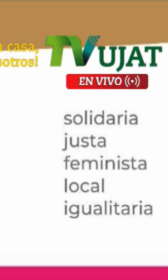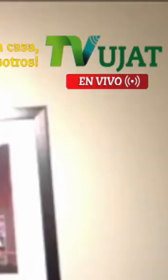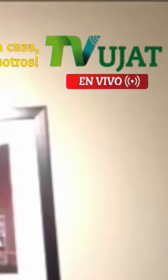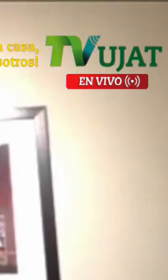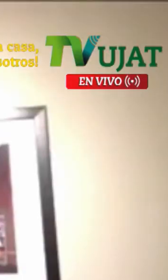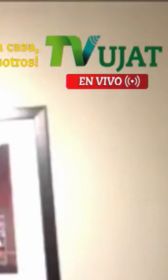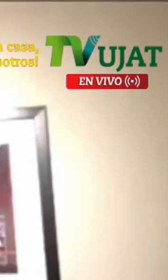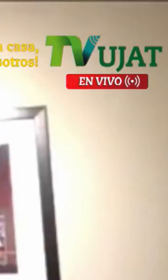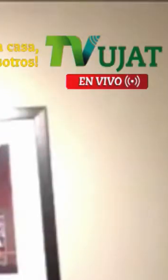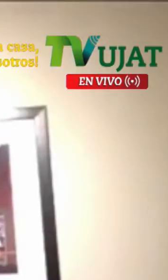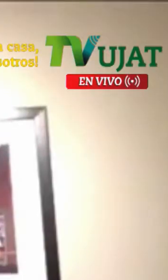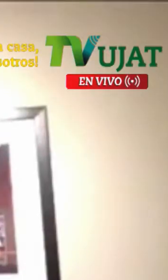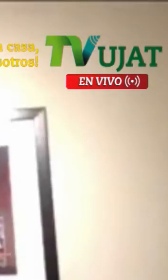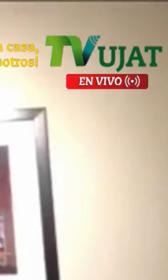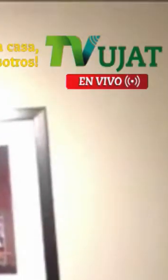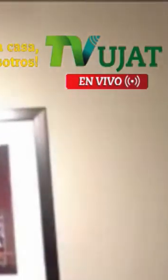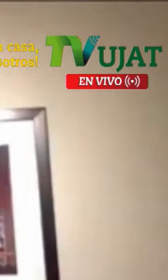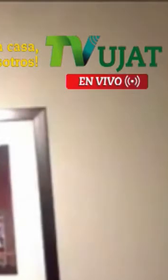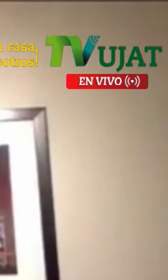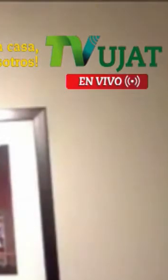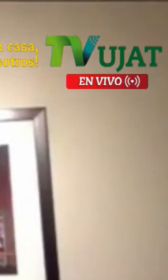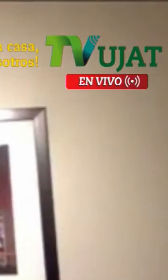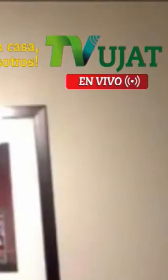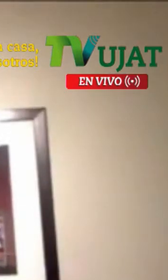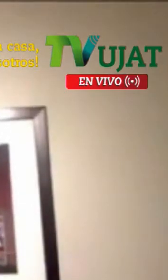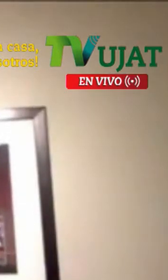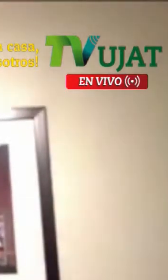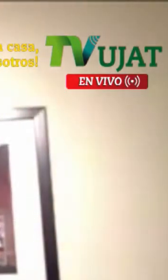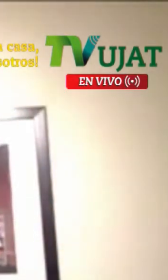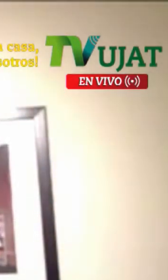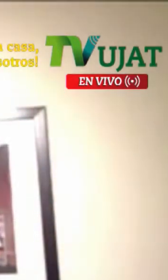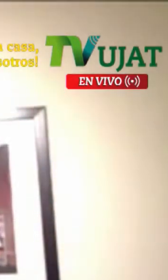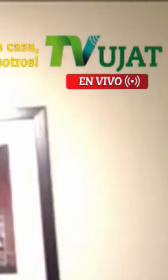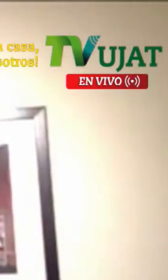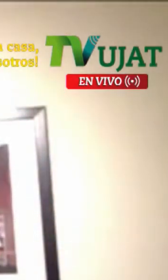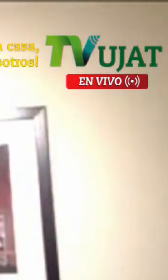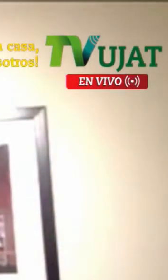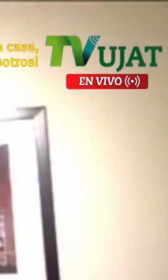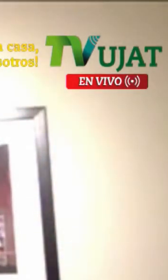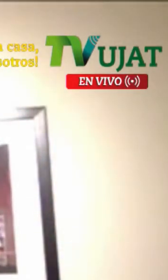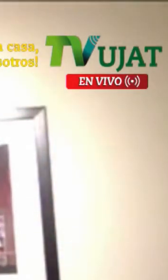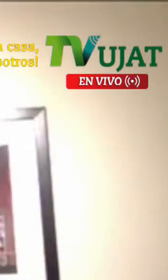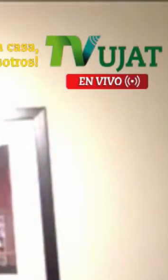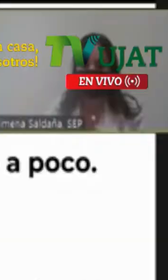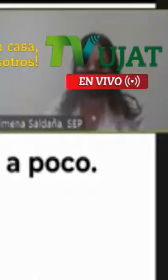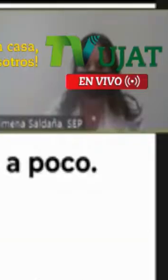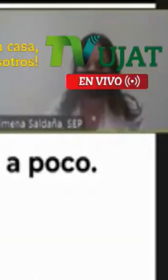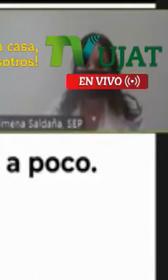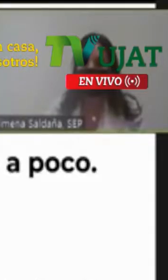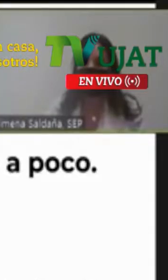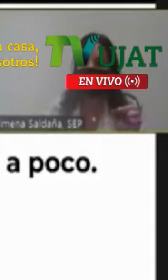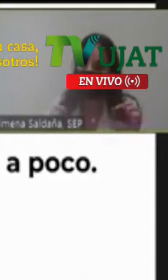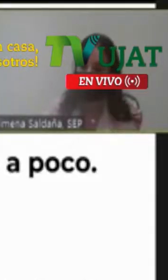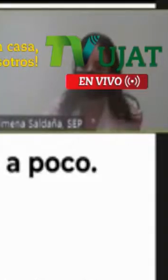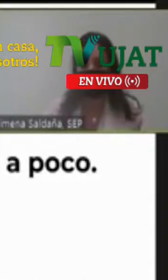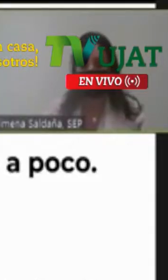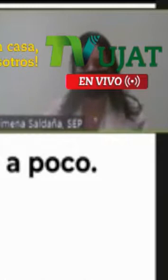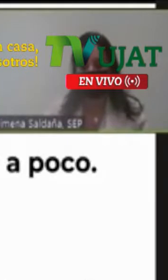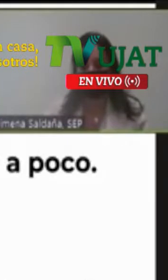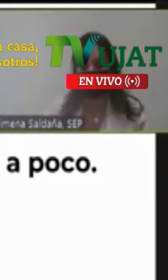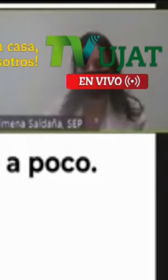el Instituto Nacional de las Mujeres realizó el quinto diálogo en el que hablaron sobre la educación como camino para las niñas